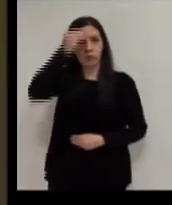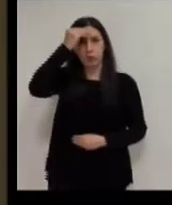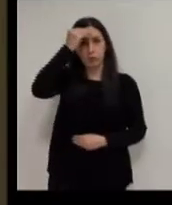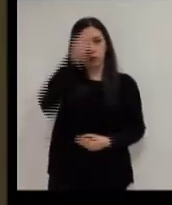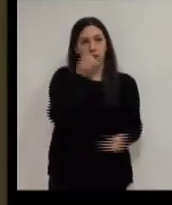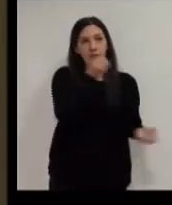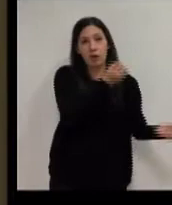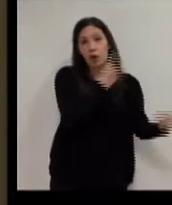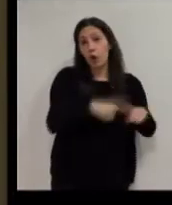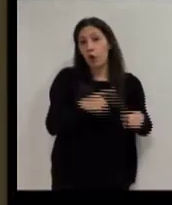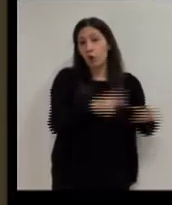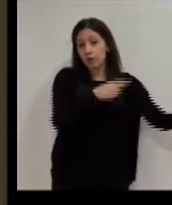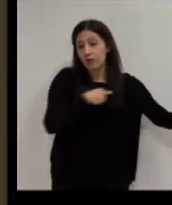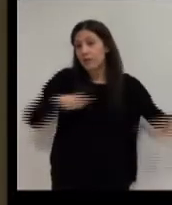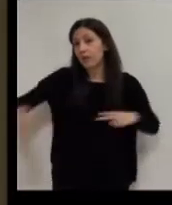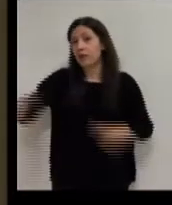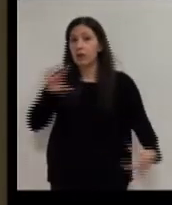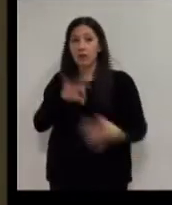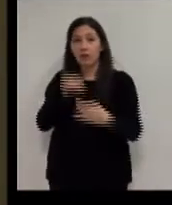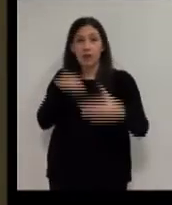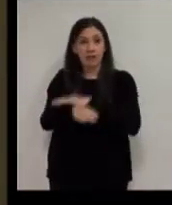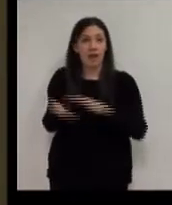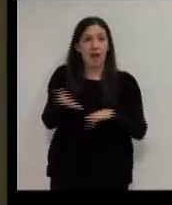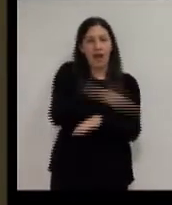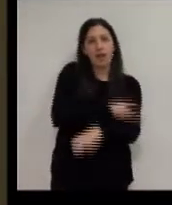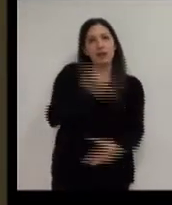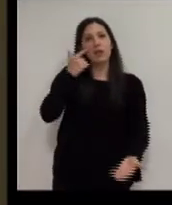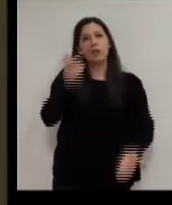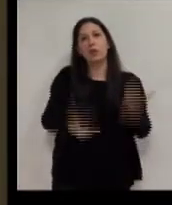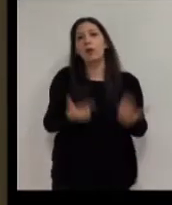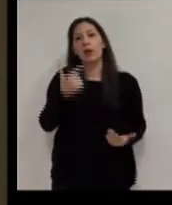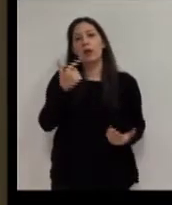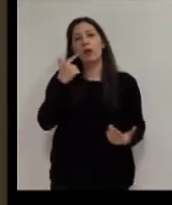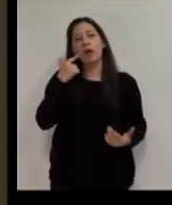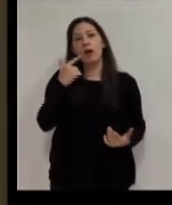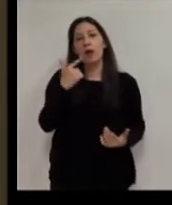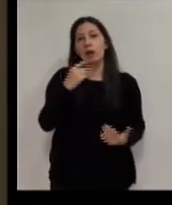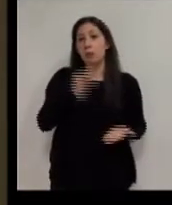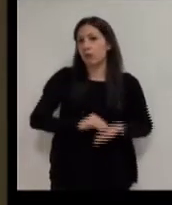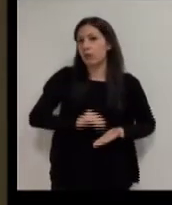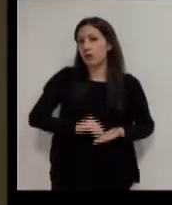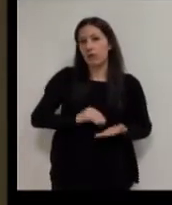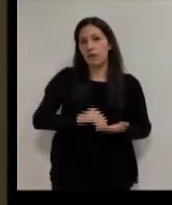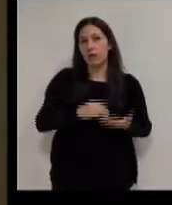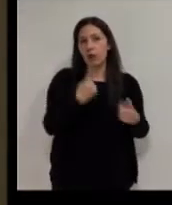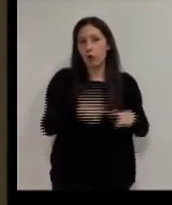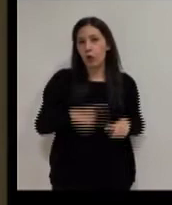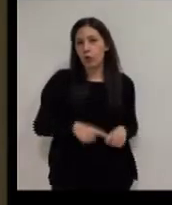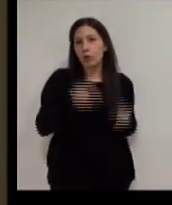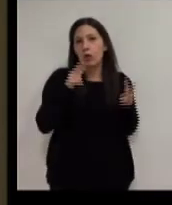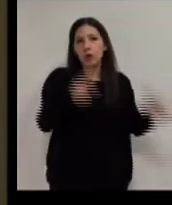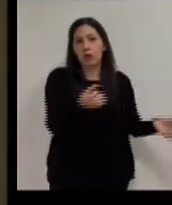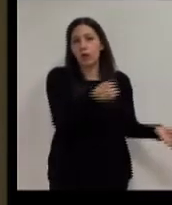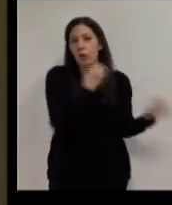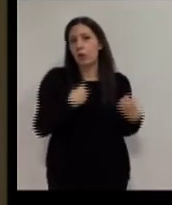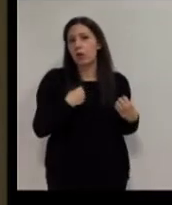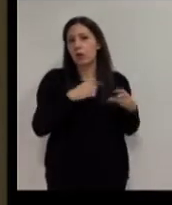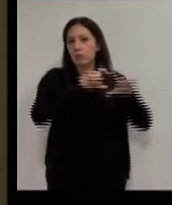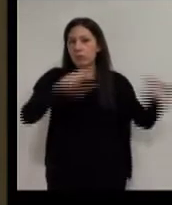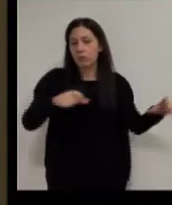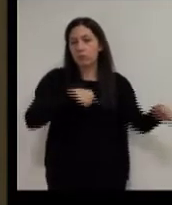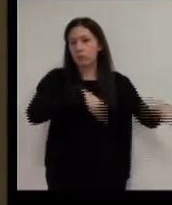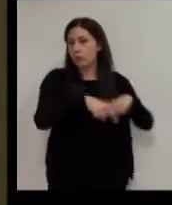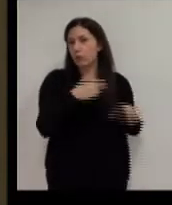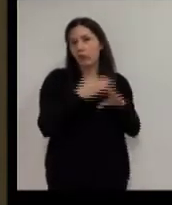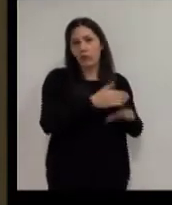que pasamos sobre accesibilidad a nuestros clientes tiene que estar contrastada, porque muchas veces no basta con lo que te esté diciendo el hotelero o la compañía de transportes,